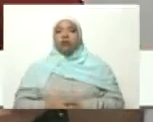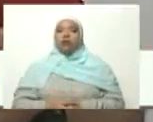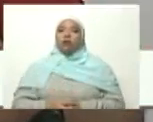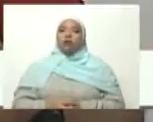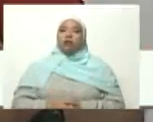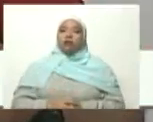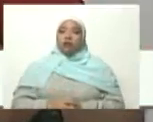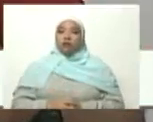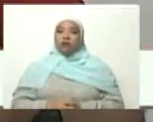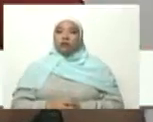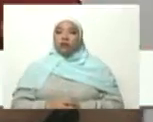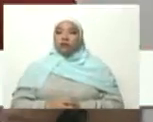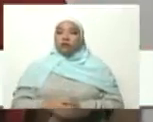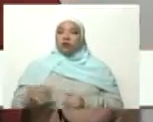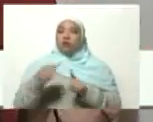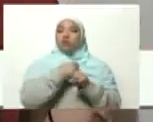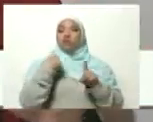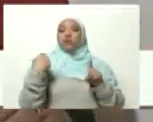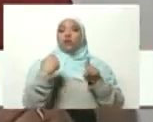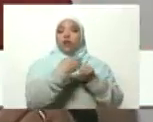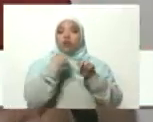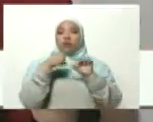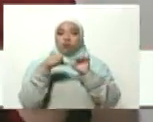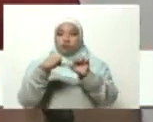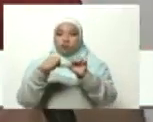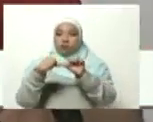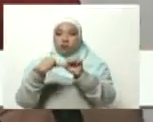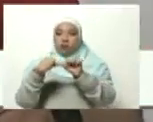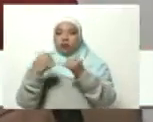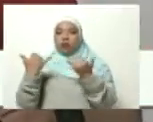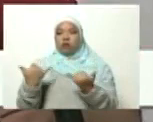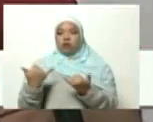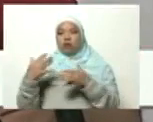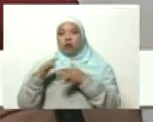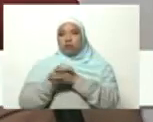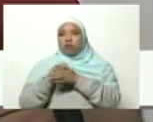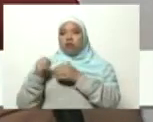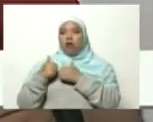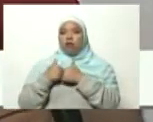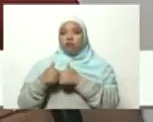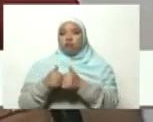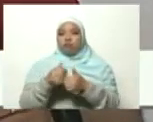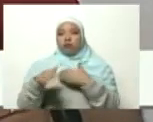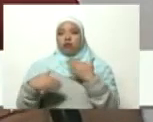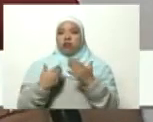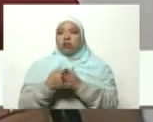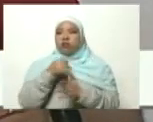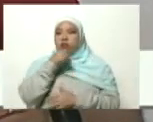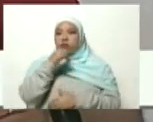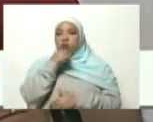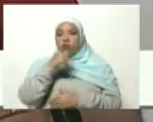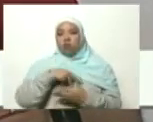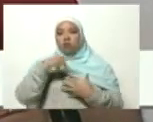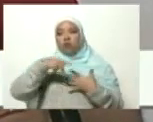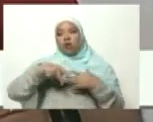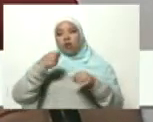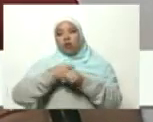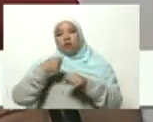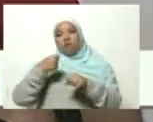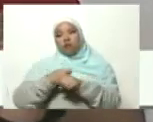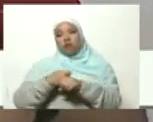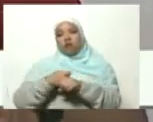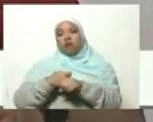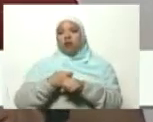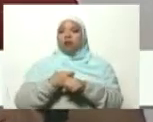para seguir luchando, pero organizado. Que vengan compañeros del mundo, del grupo empleado de trabajo y venga de la